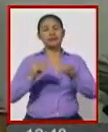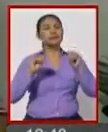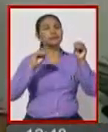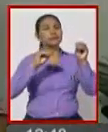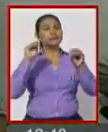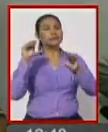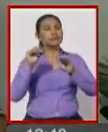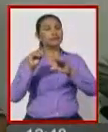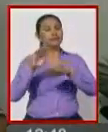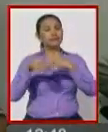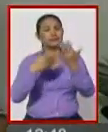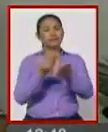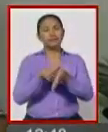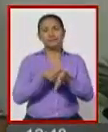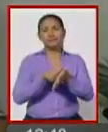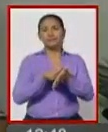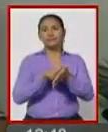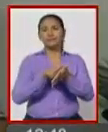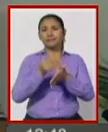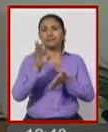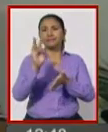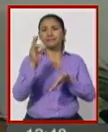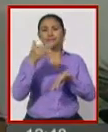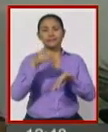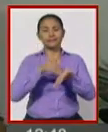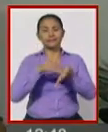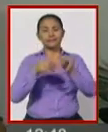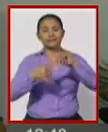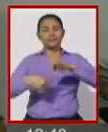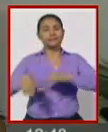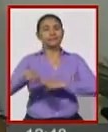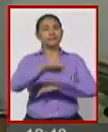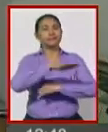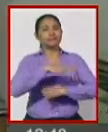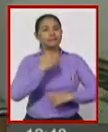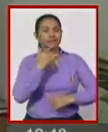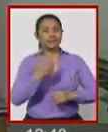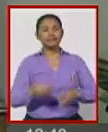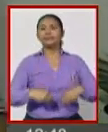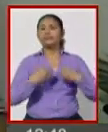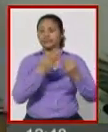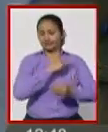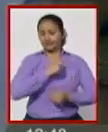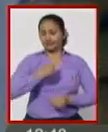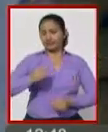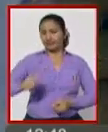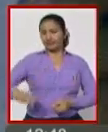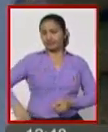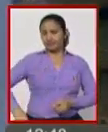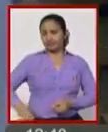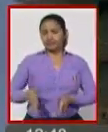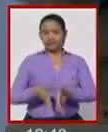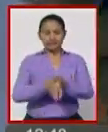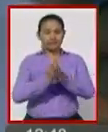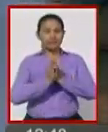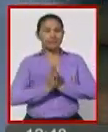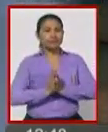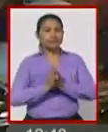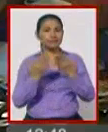depositó todos los recursos por los 7.000 metros cuadrados. Ellos tienen que acceder al gobierno municipal, tienen que